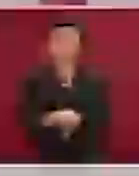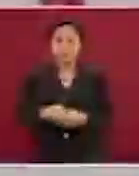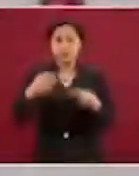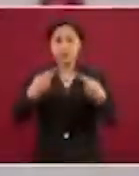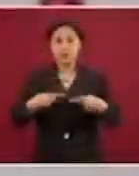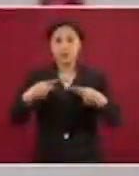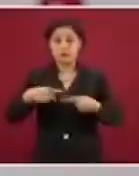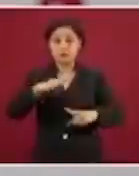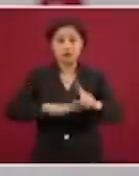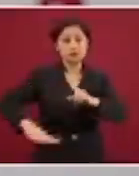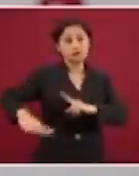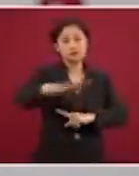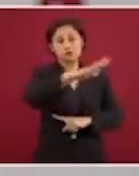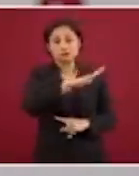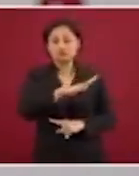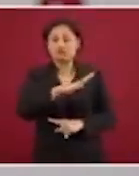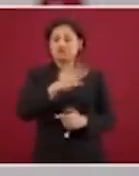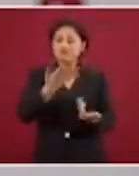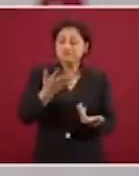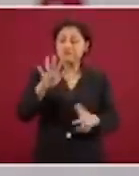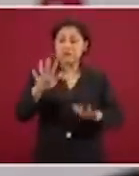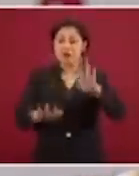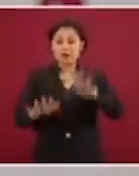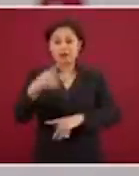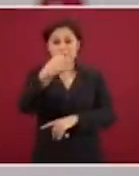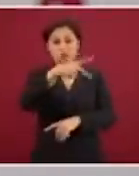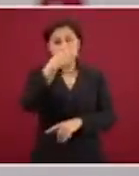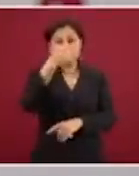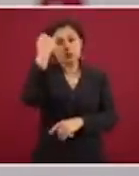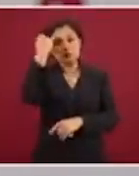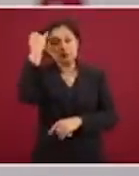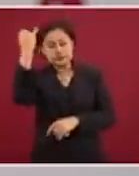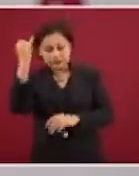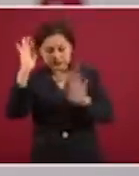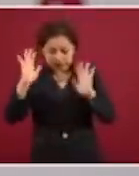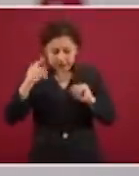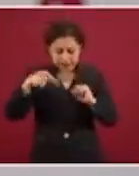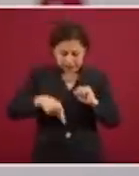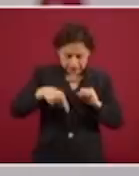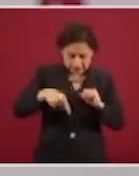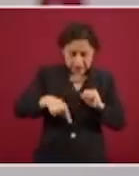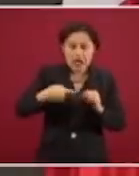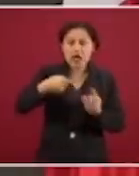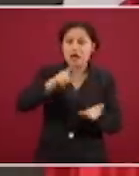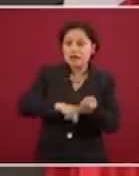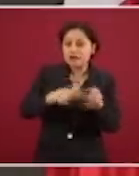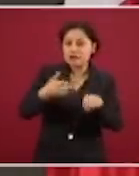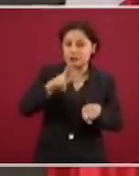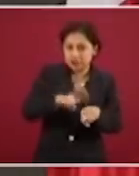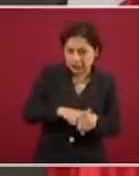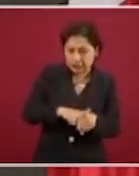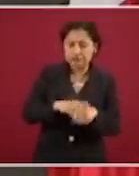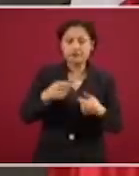a veces permea la idea de si en esta localidad, en este consultorio, en esta cama de terapia intensiva, no